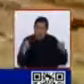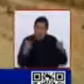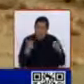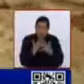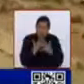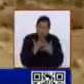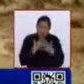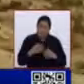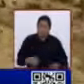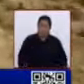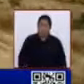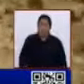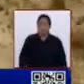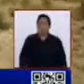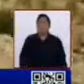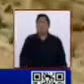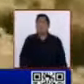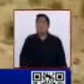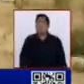miedo.